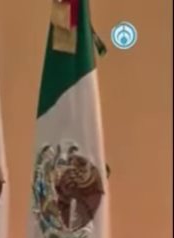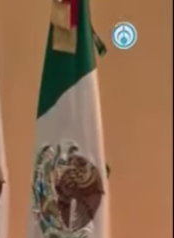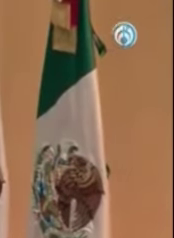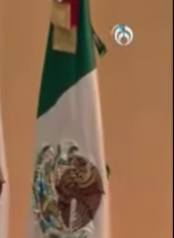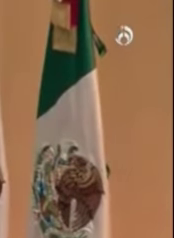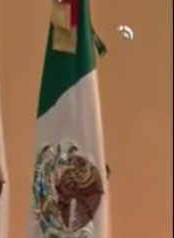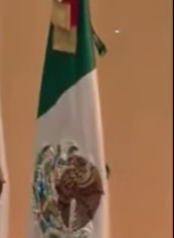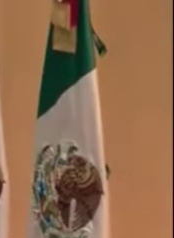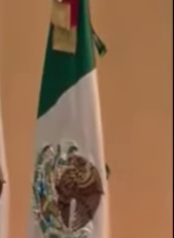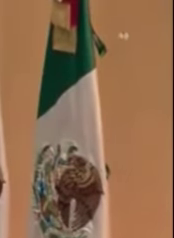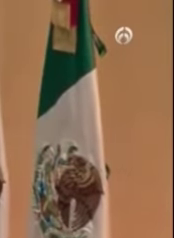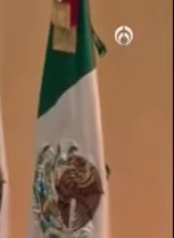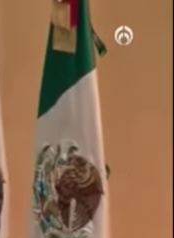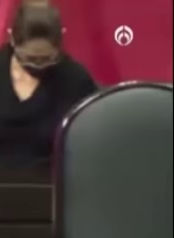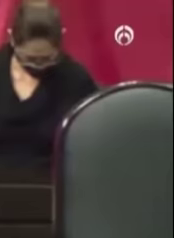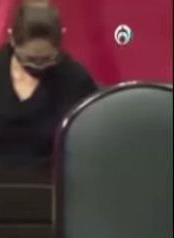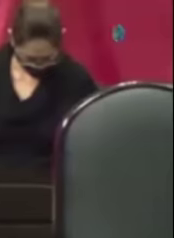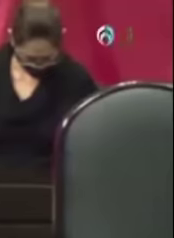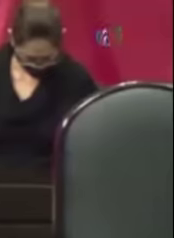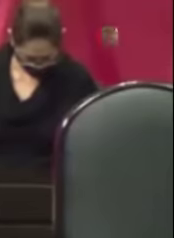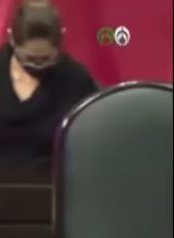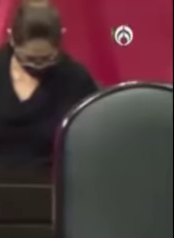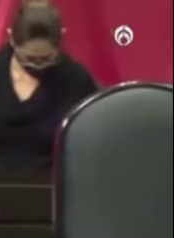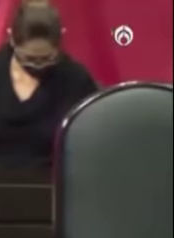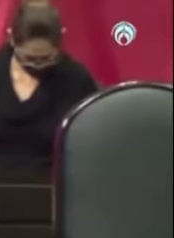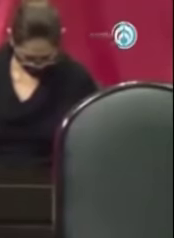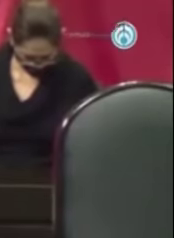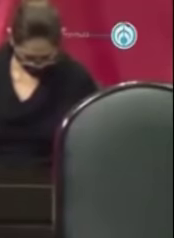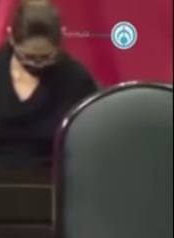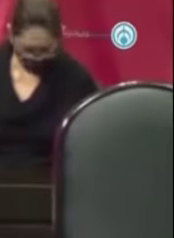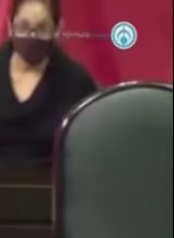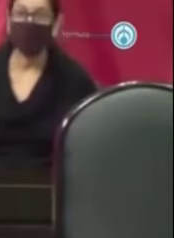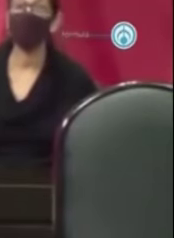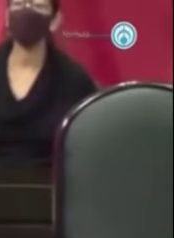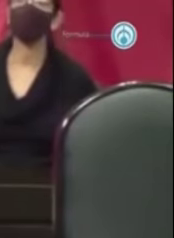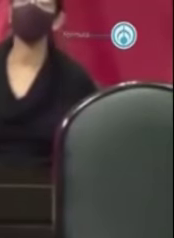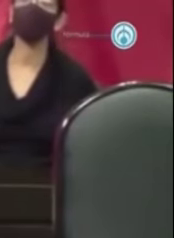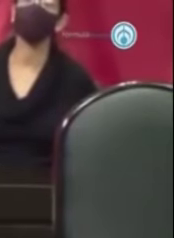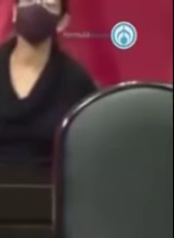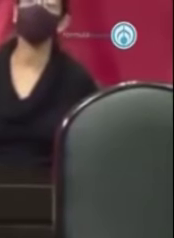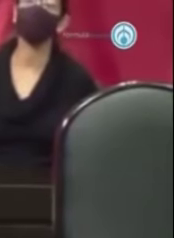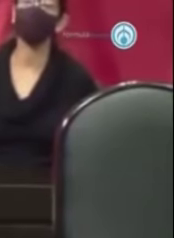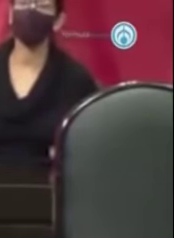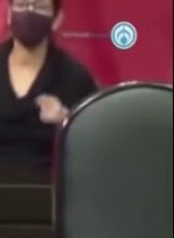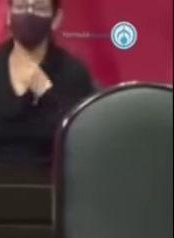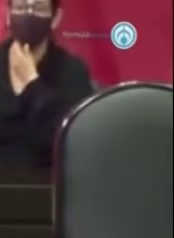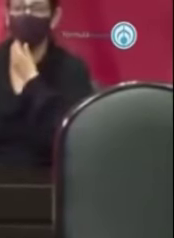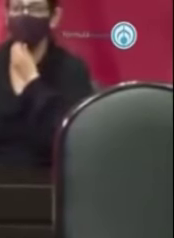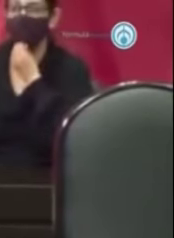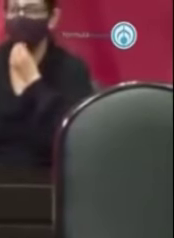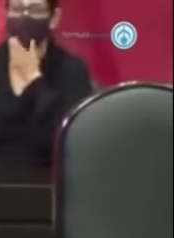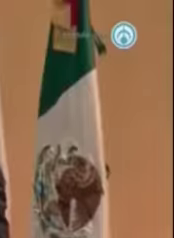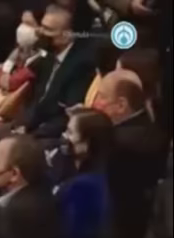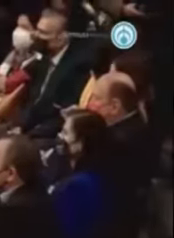tema del presupuesto, es lo que nos adelantaba Maru Rojas, a quien saludo con gusto. Maru está muy pendiente allá en San Lázaro de lo que ha sido una